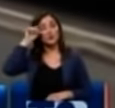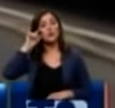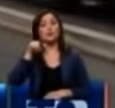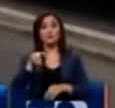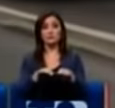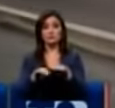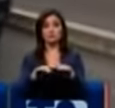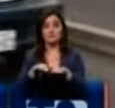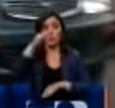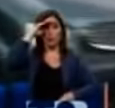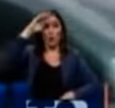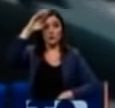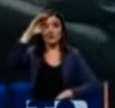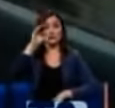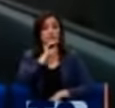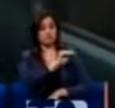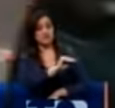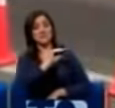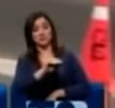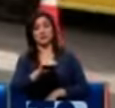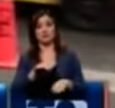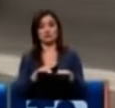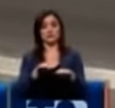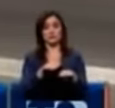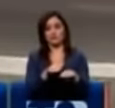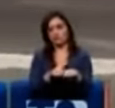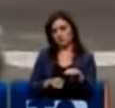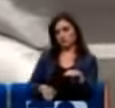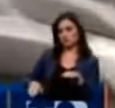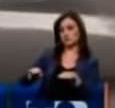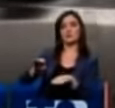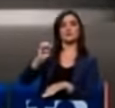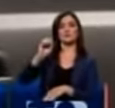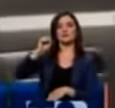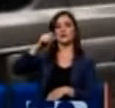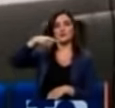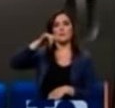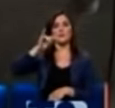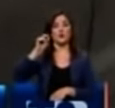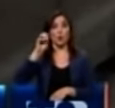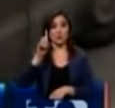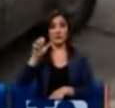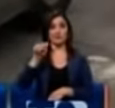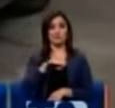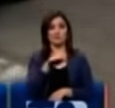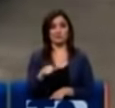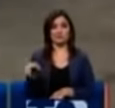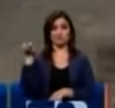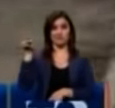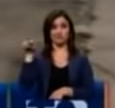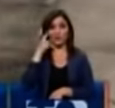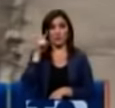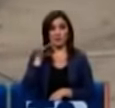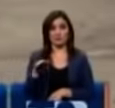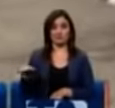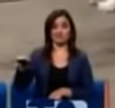aquí, los agentes de tránsito han realizado un desvío por la Miguel Espinosa para que los vehículos circulen por la calle Los